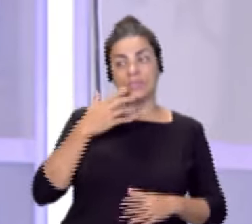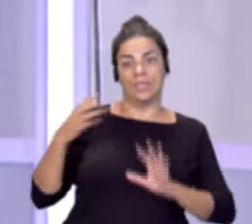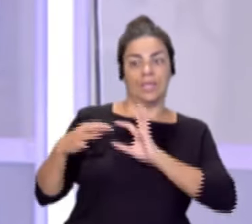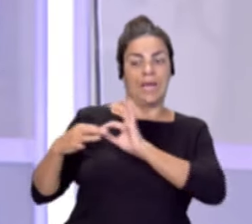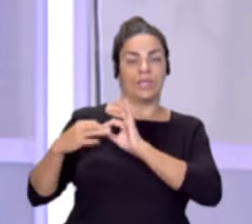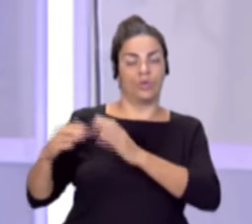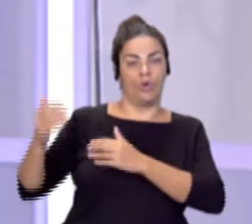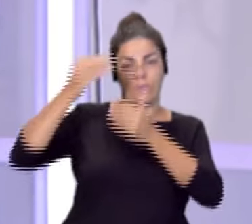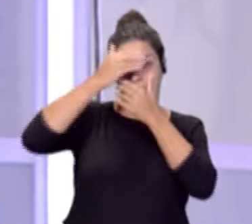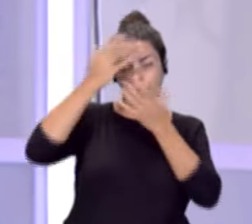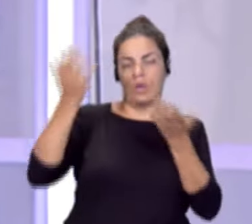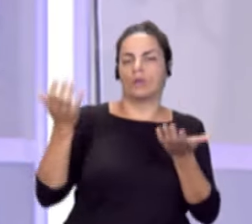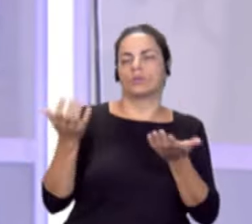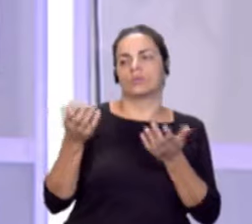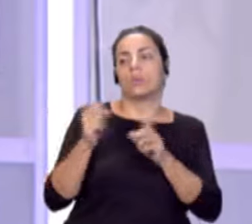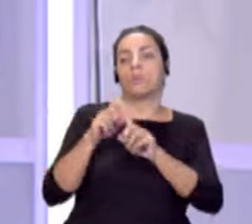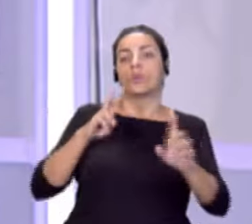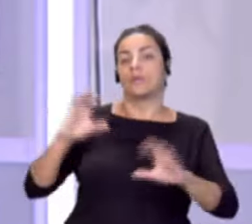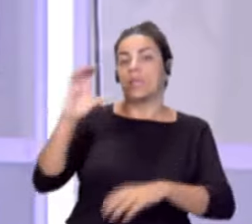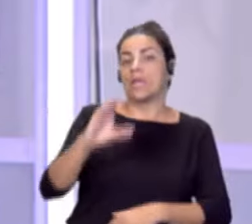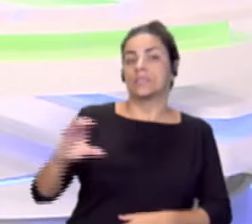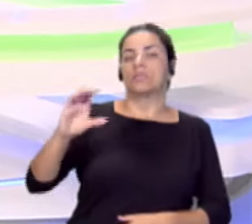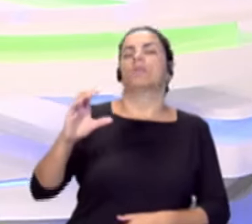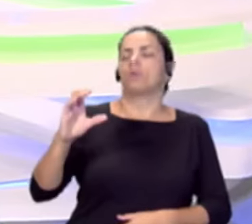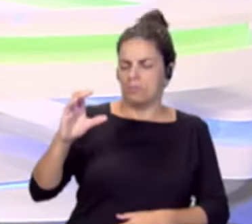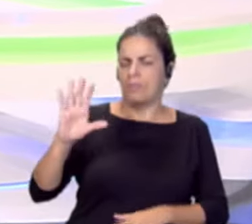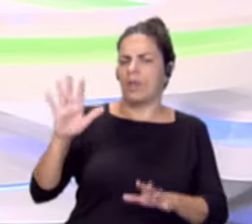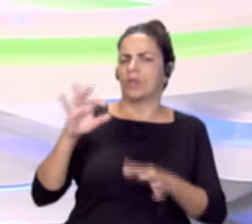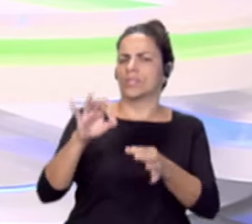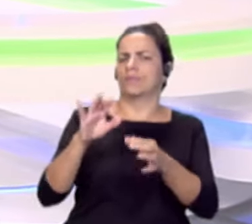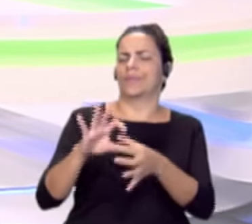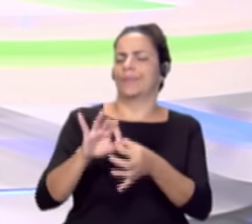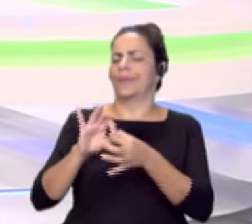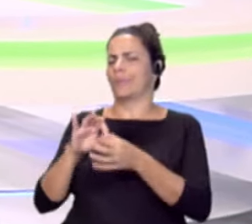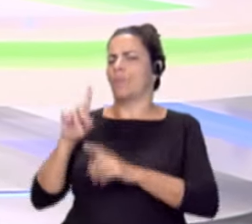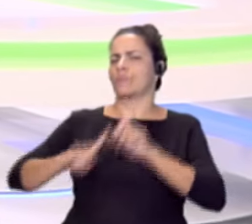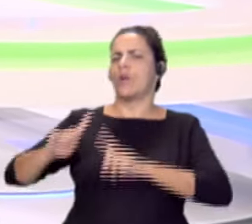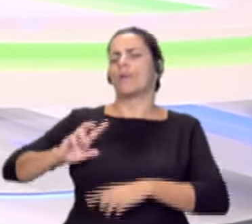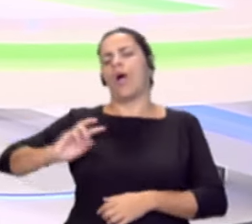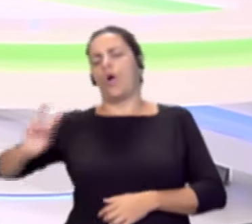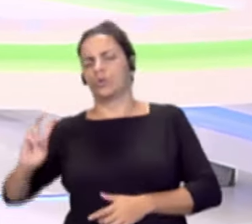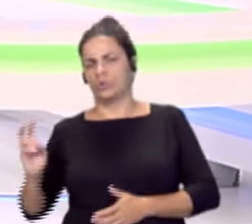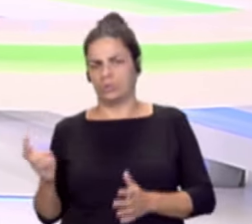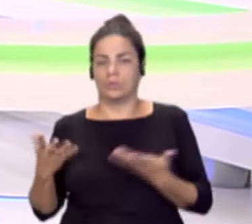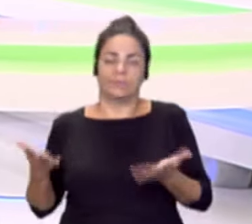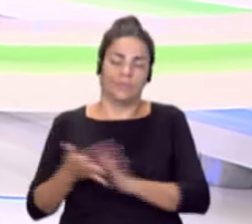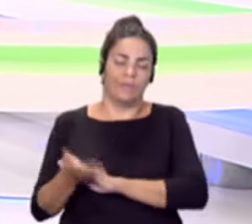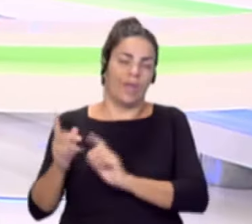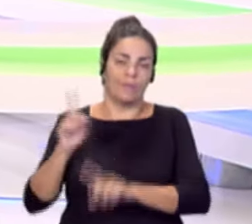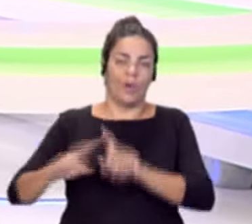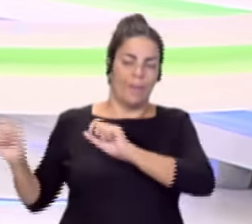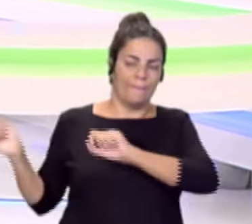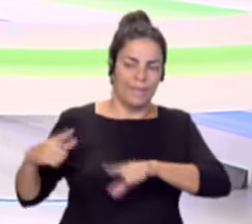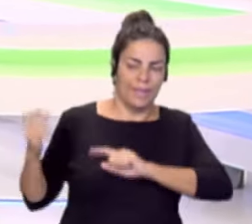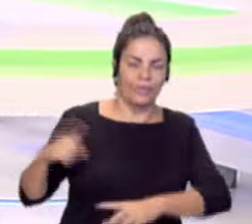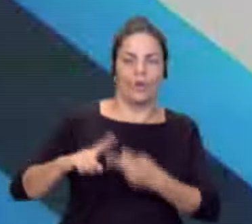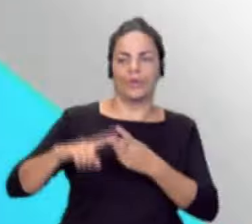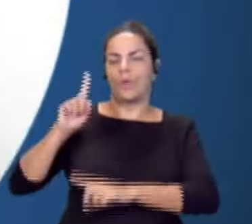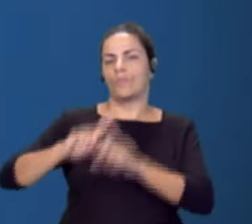en este caso, científico, siempre subyace detrás unos problemas que siempre están ahí. Es un problema migratorio, es el problema del Sáhara Occidental,